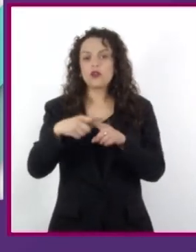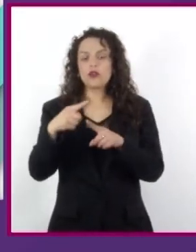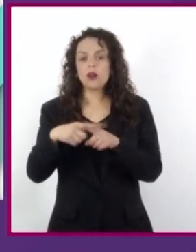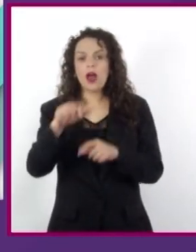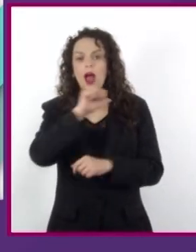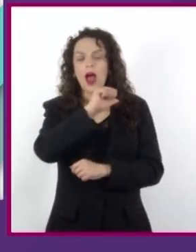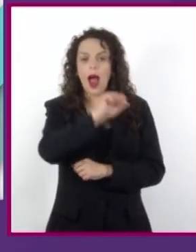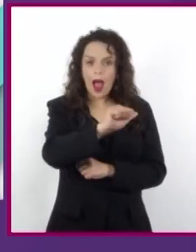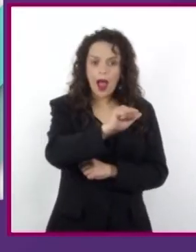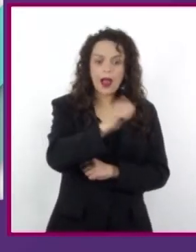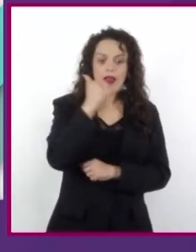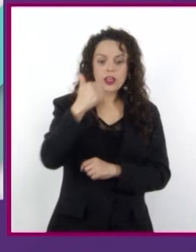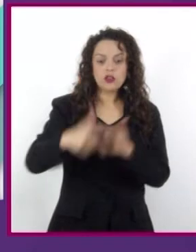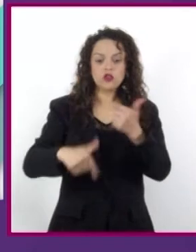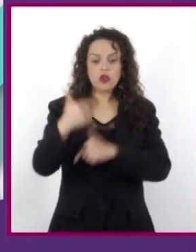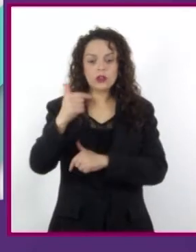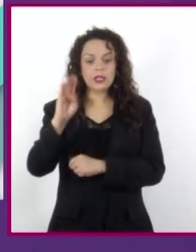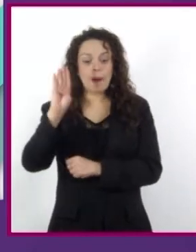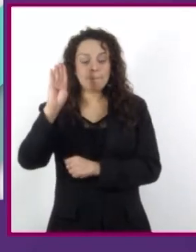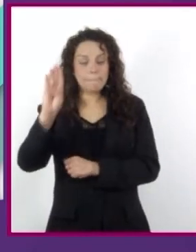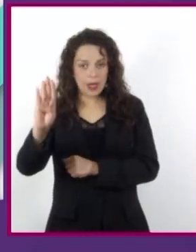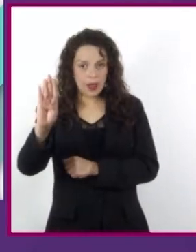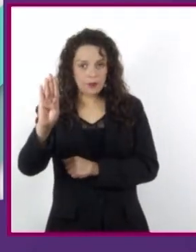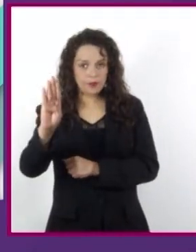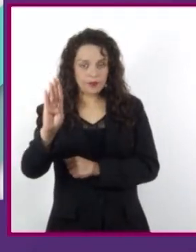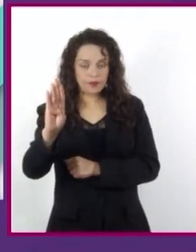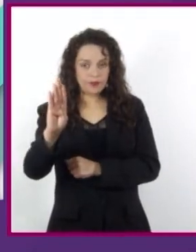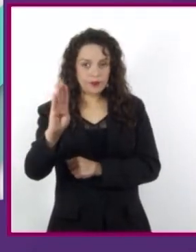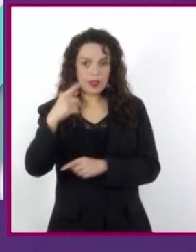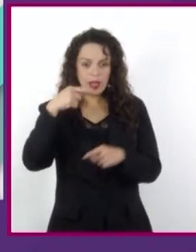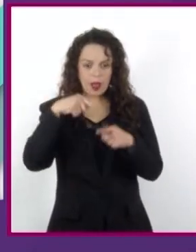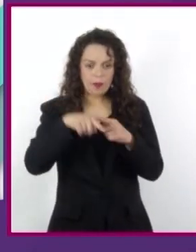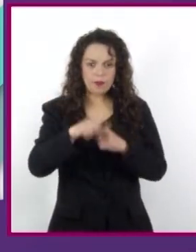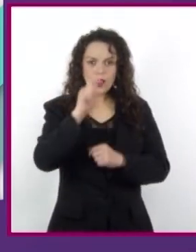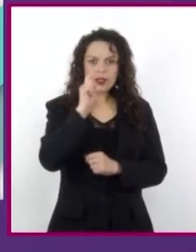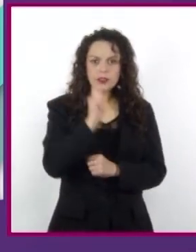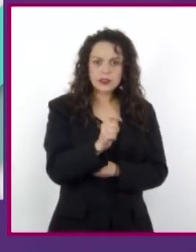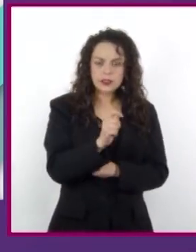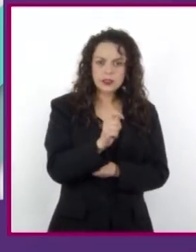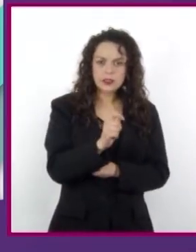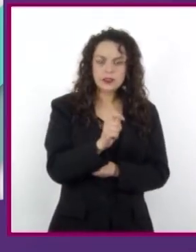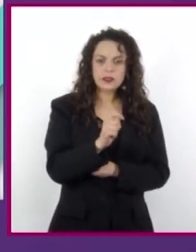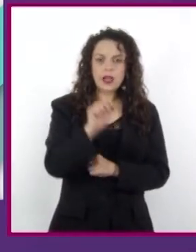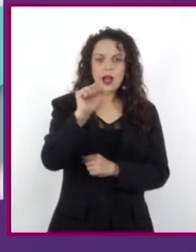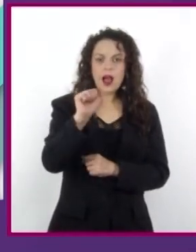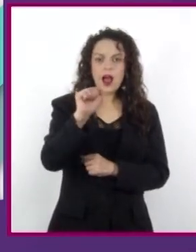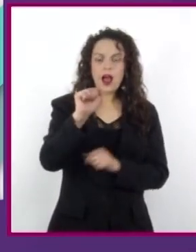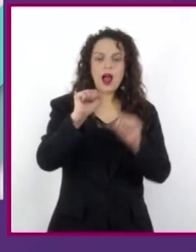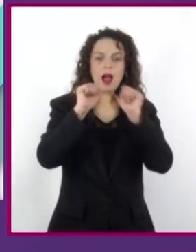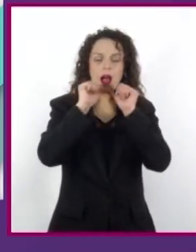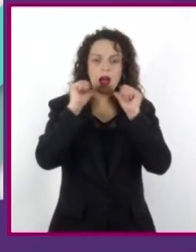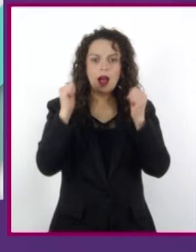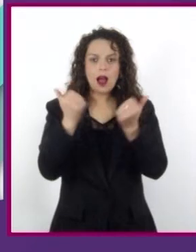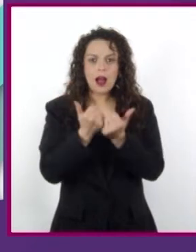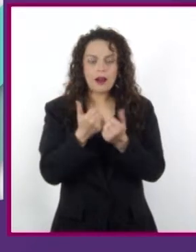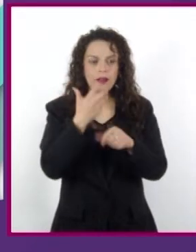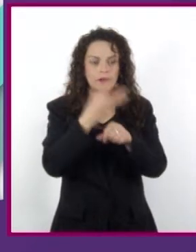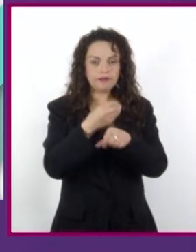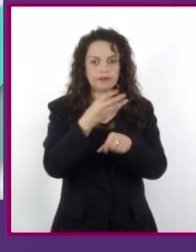y 12 modelos del tipo B, partiendo del conocimiento del área del arreglo